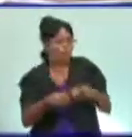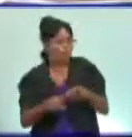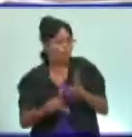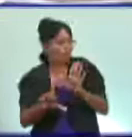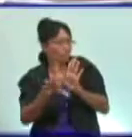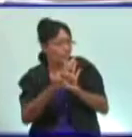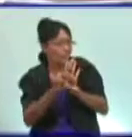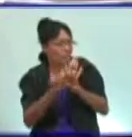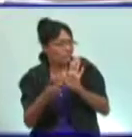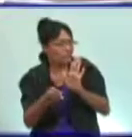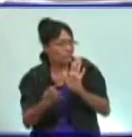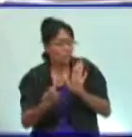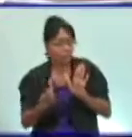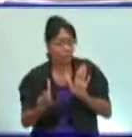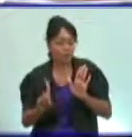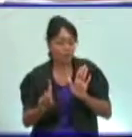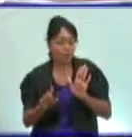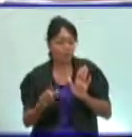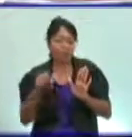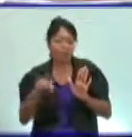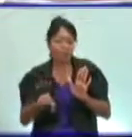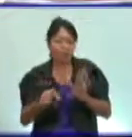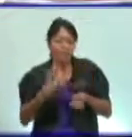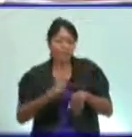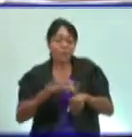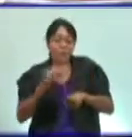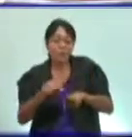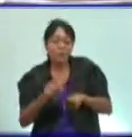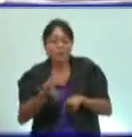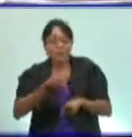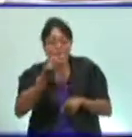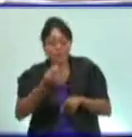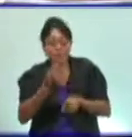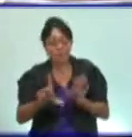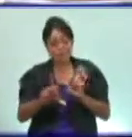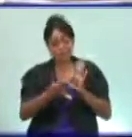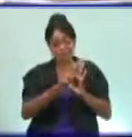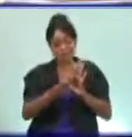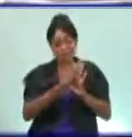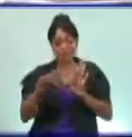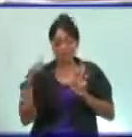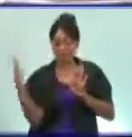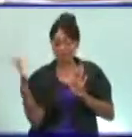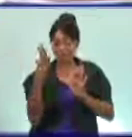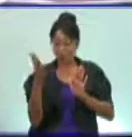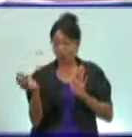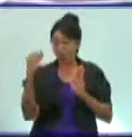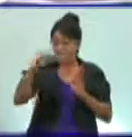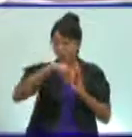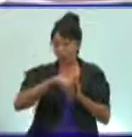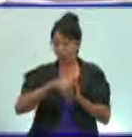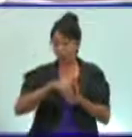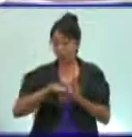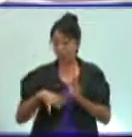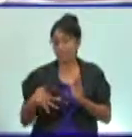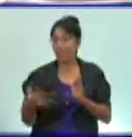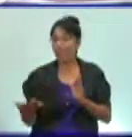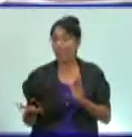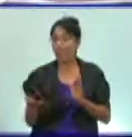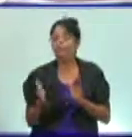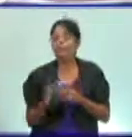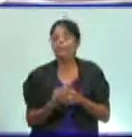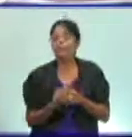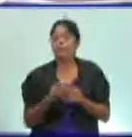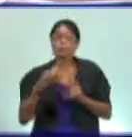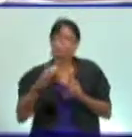Por eso hablamos de las leyes que rigen la naturaleza. Y dentro de la naturaleza pudiéramos hablar, que también es un término que se va a empezar a trabajar a